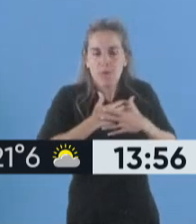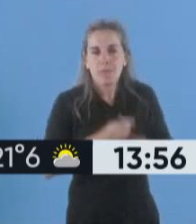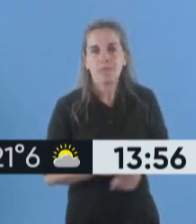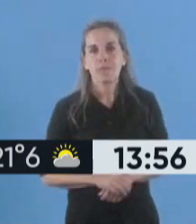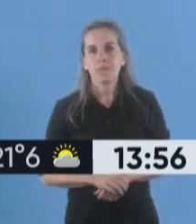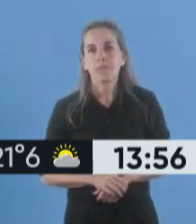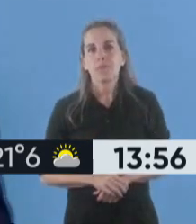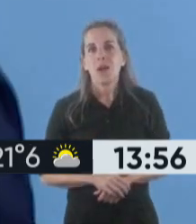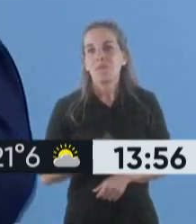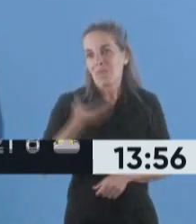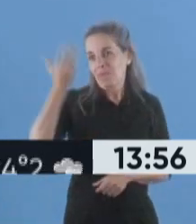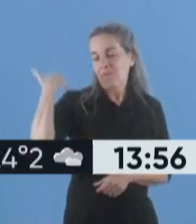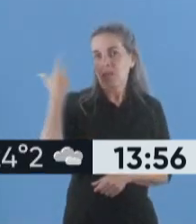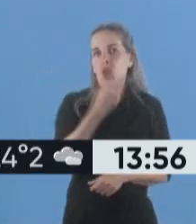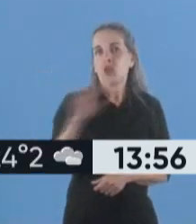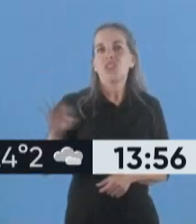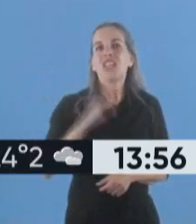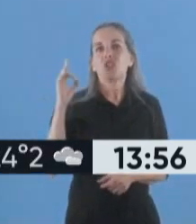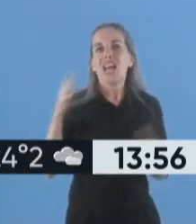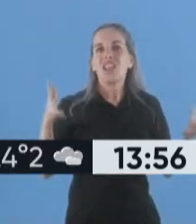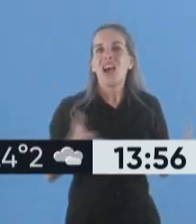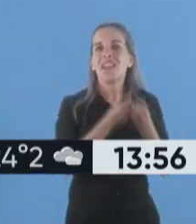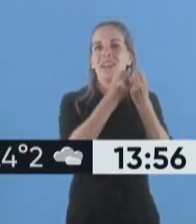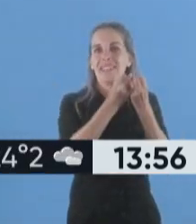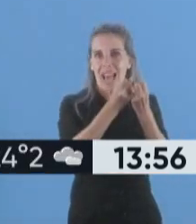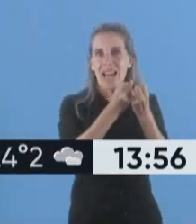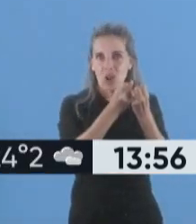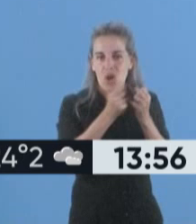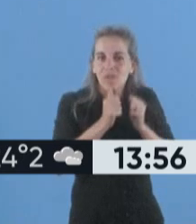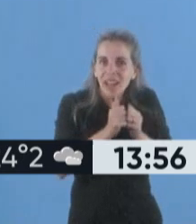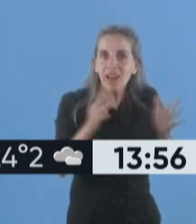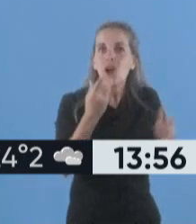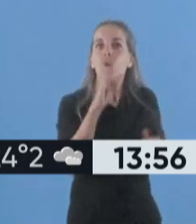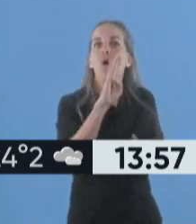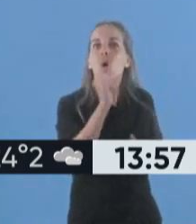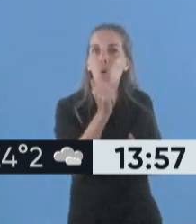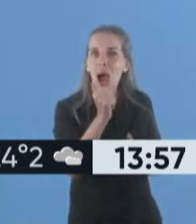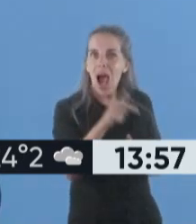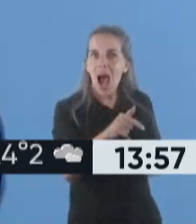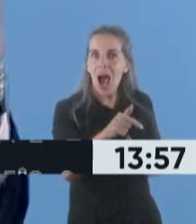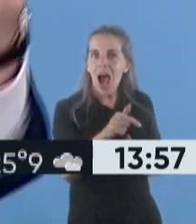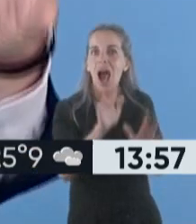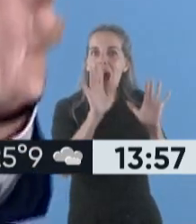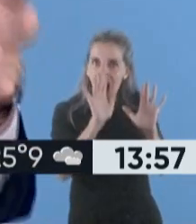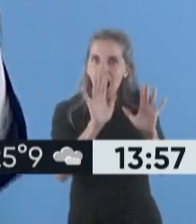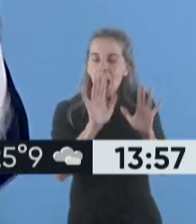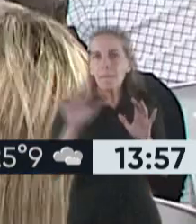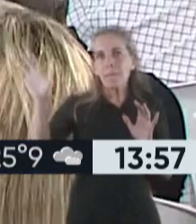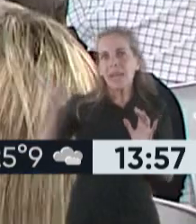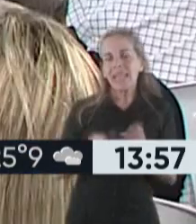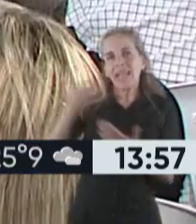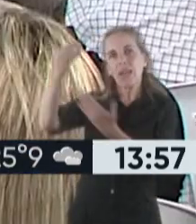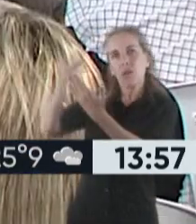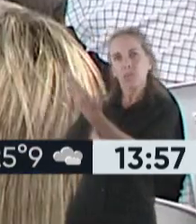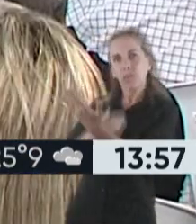Cuando se cumplieron 200 años de la inauguración de la Universidad de Buenos Aires, alguien me trajo el edicto por el que se creó